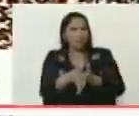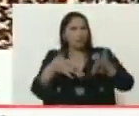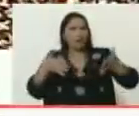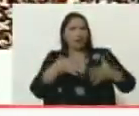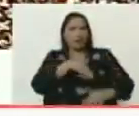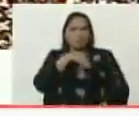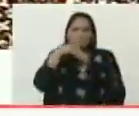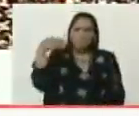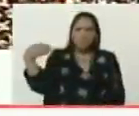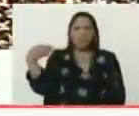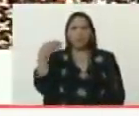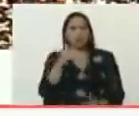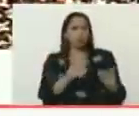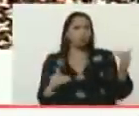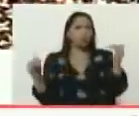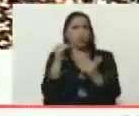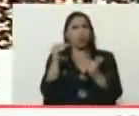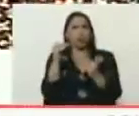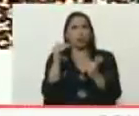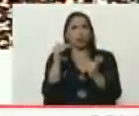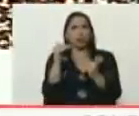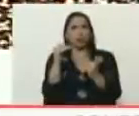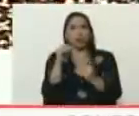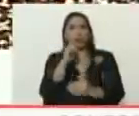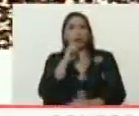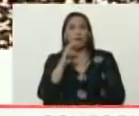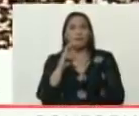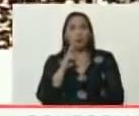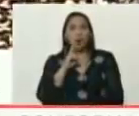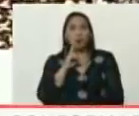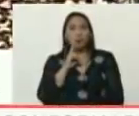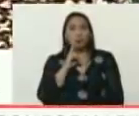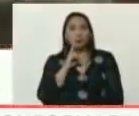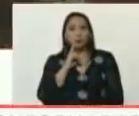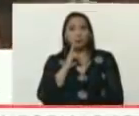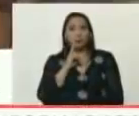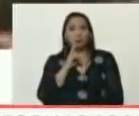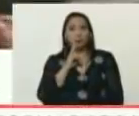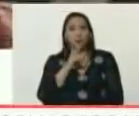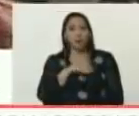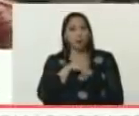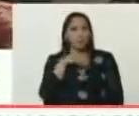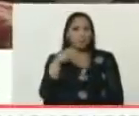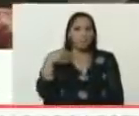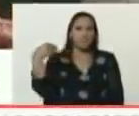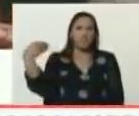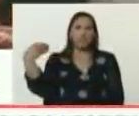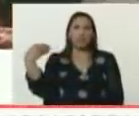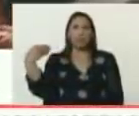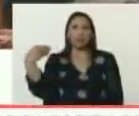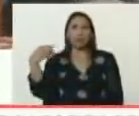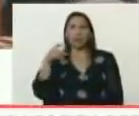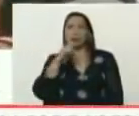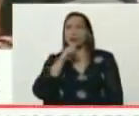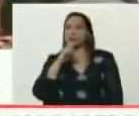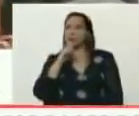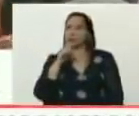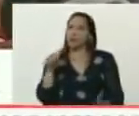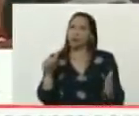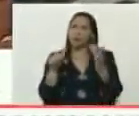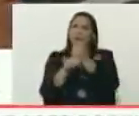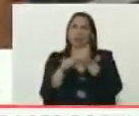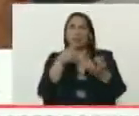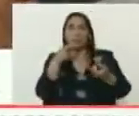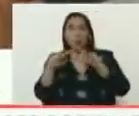espíritu, un espíritu superior, el de Evo Morales. Un espíritu difícil de conseguir en un